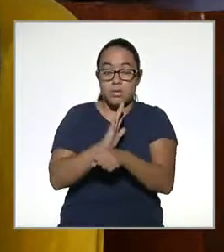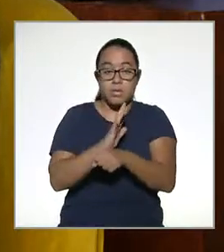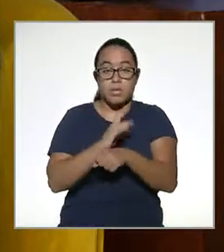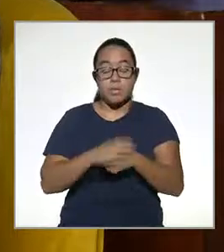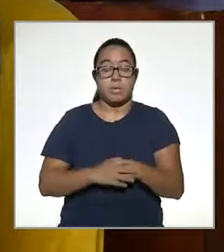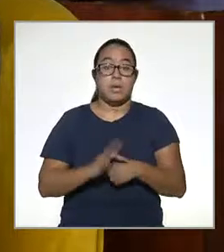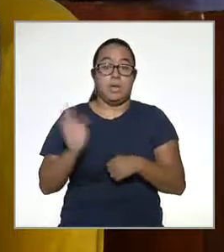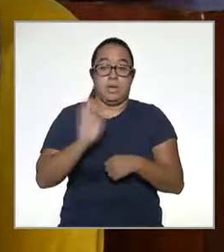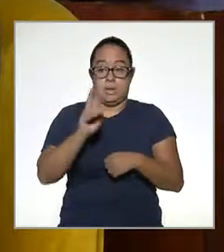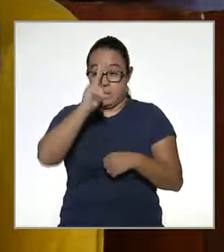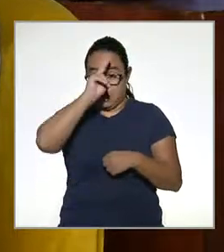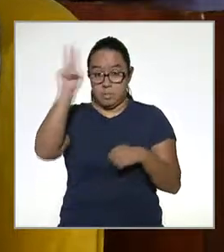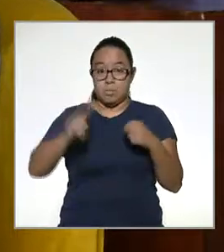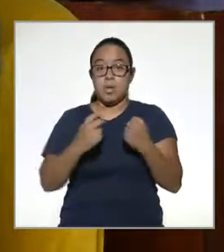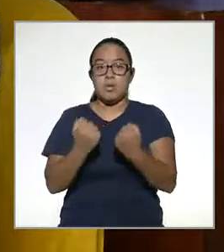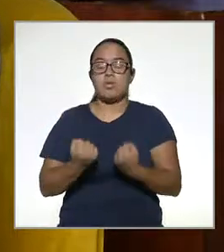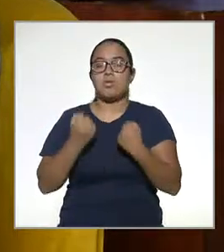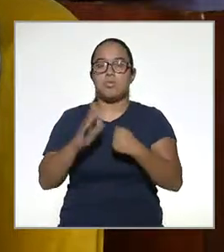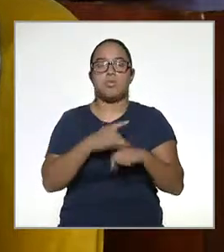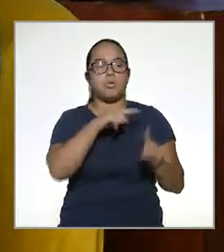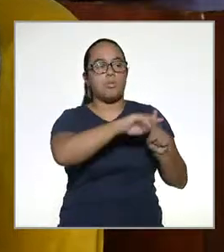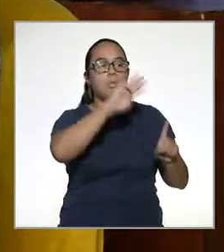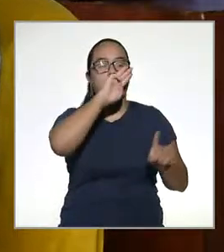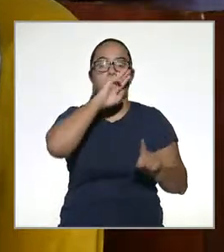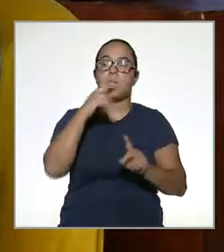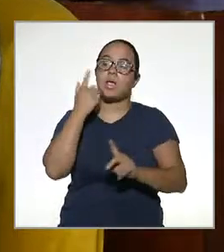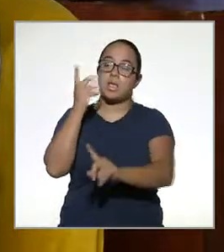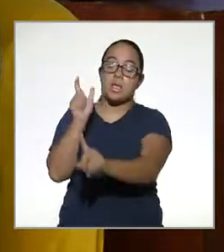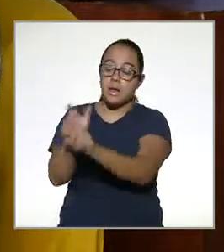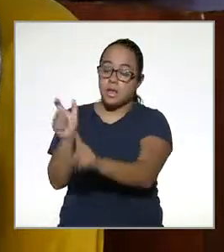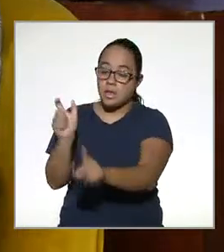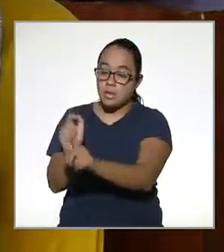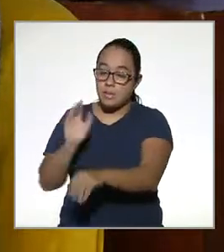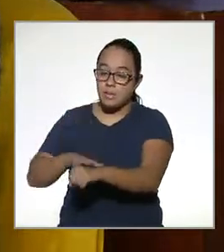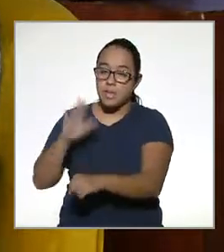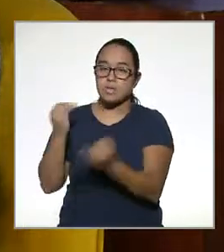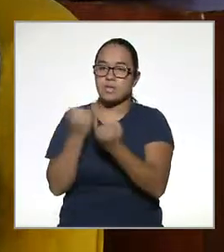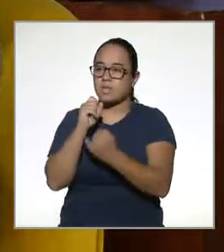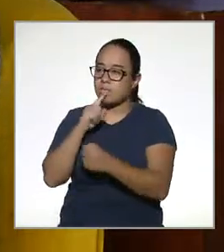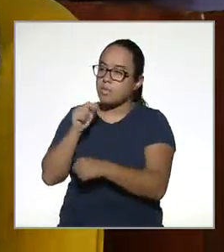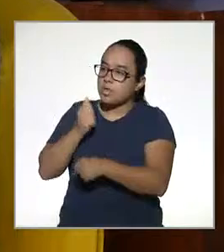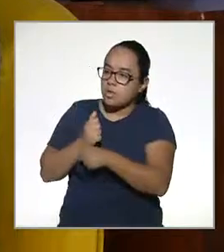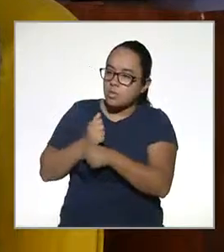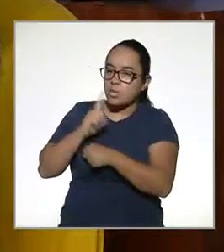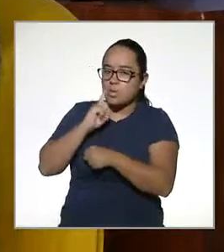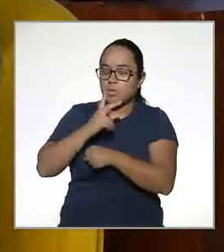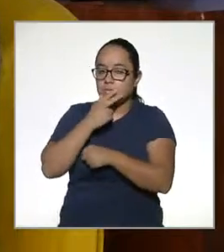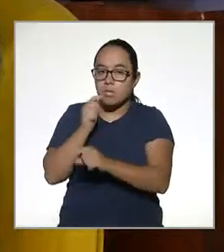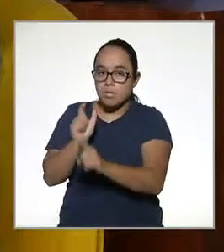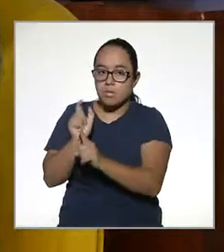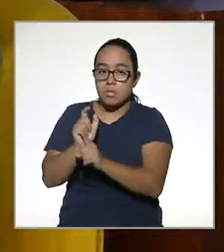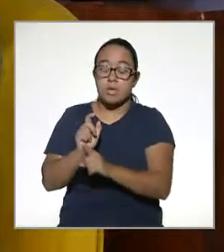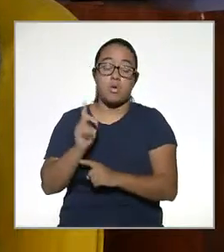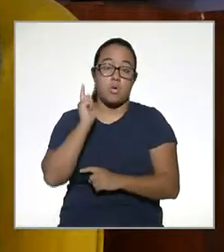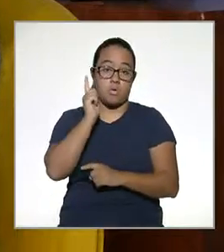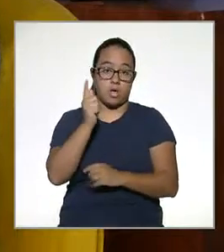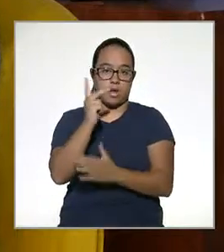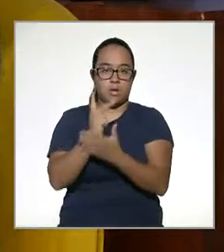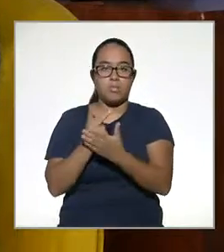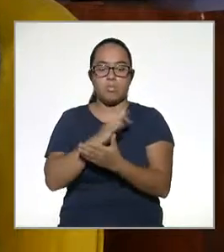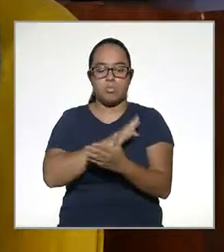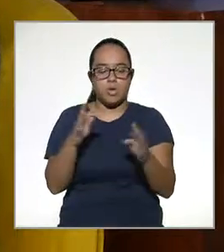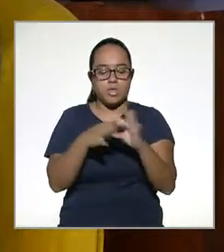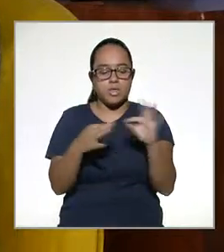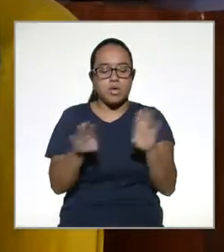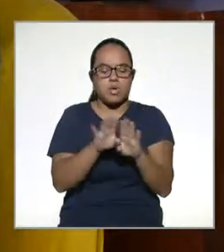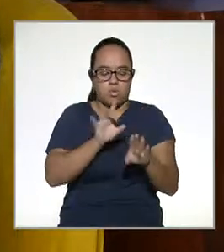intensifica por el miedo de la madre por protegerlos a ellos y a ellas y los abuelitos y las abuelitas. Ojalá que con este programa se pueda manejar el